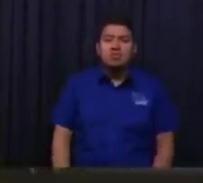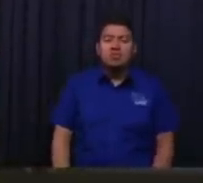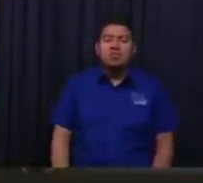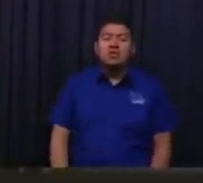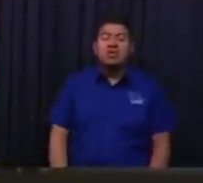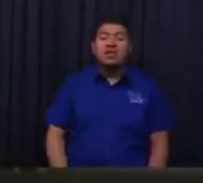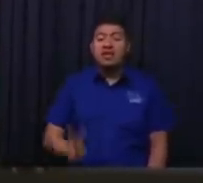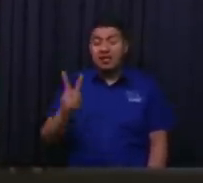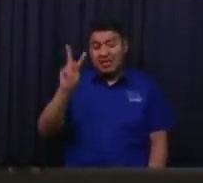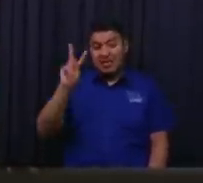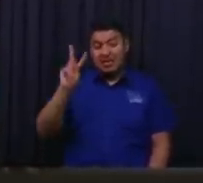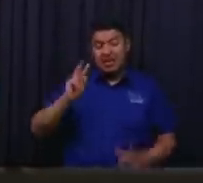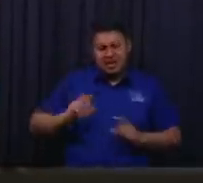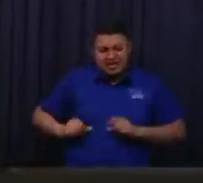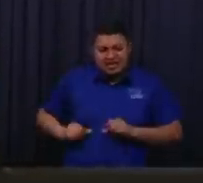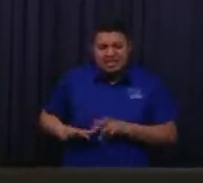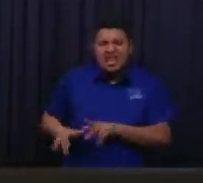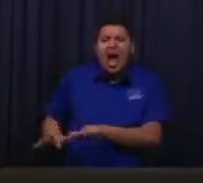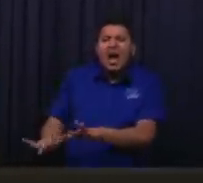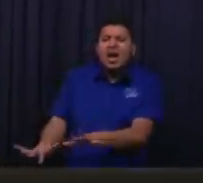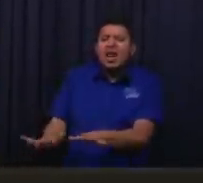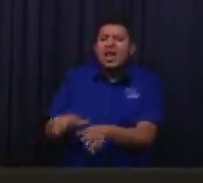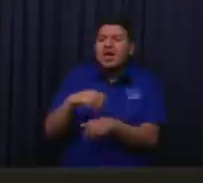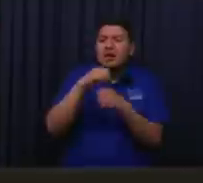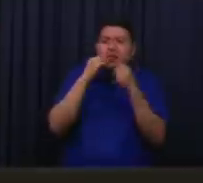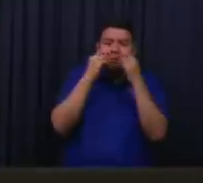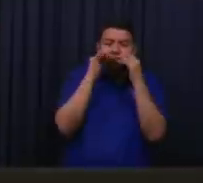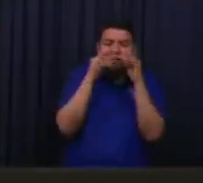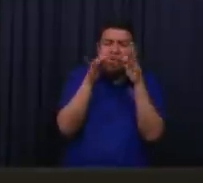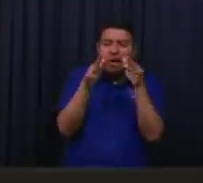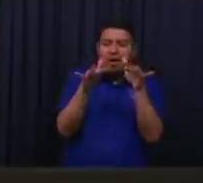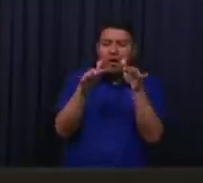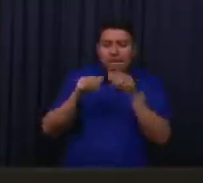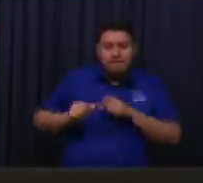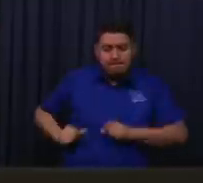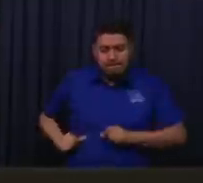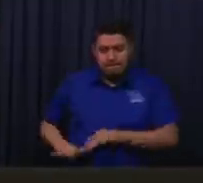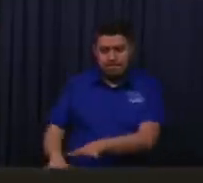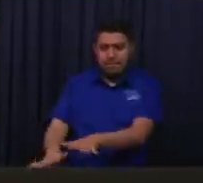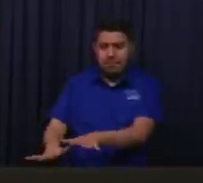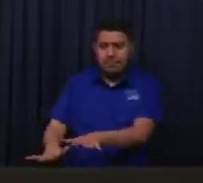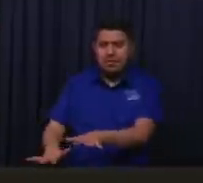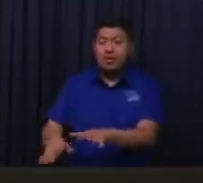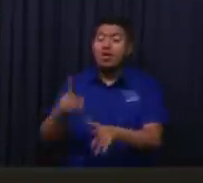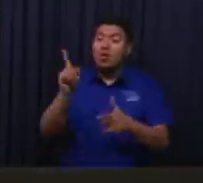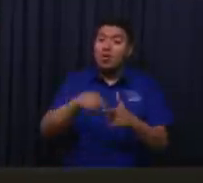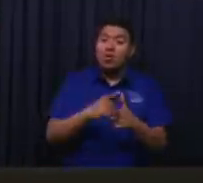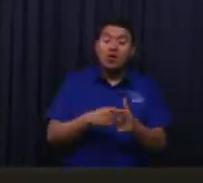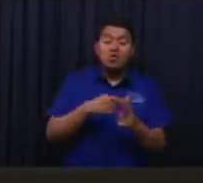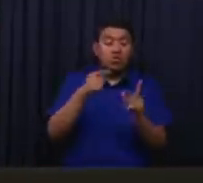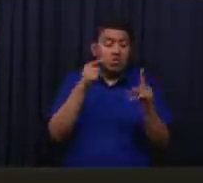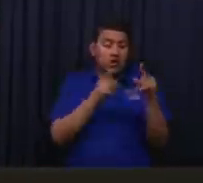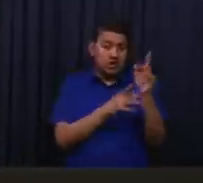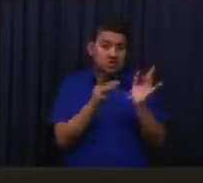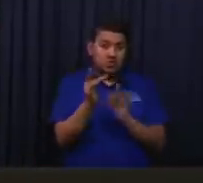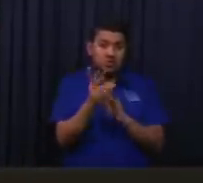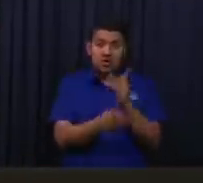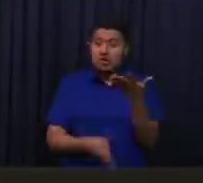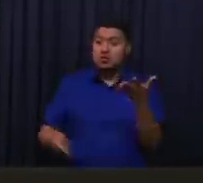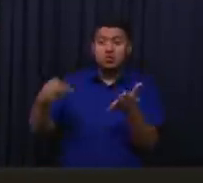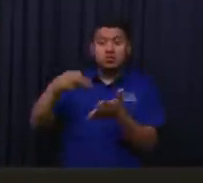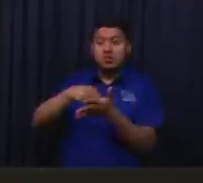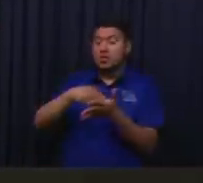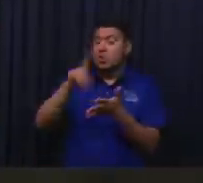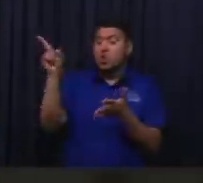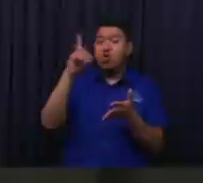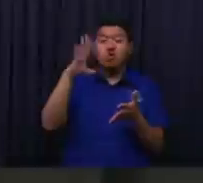sangre, se salió toda la sangre. Cuando Él resucita, Él ya no tiene sangre, pero sí tiene carne